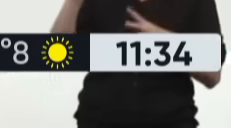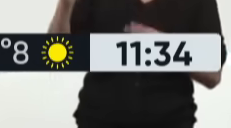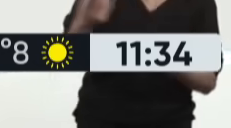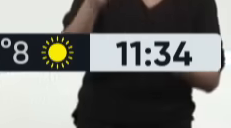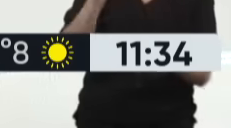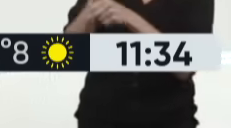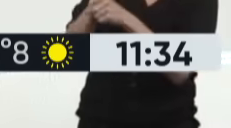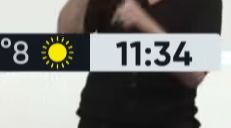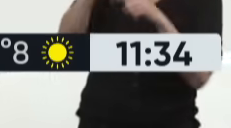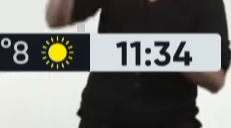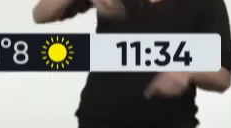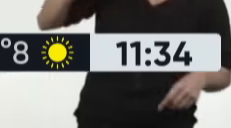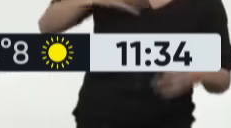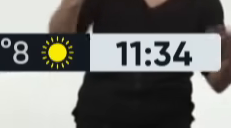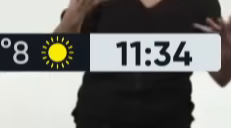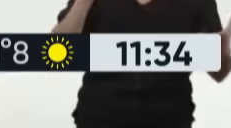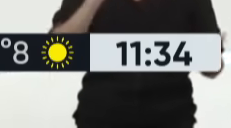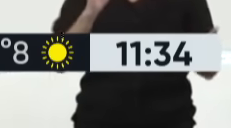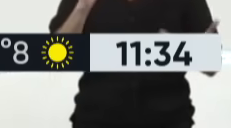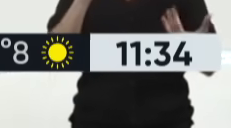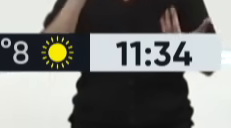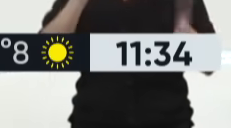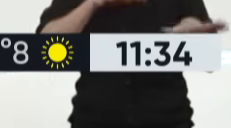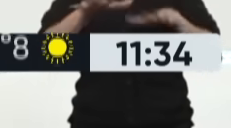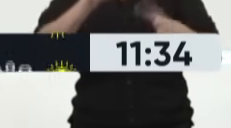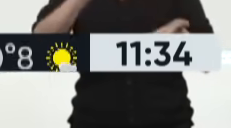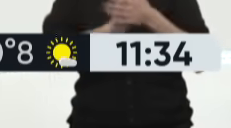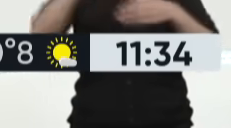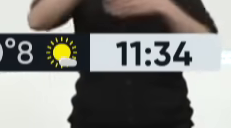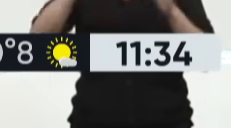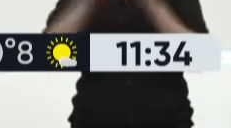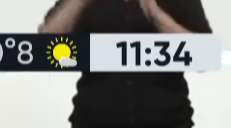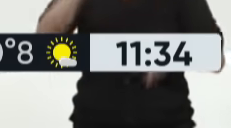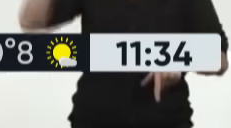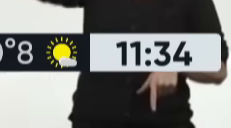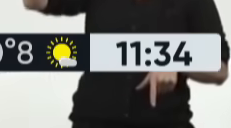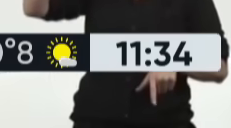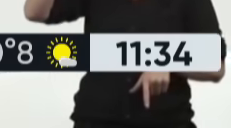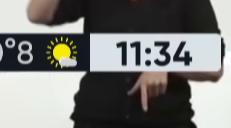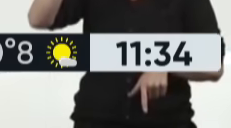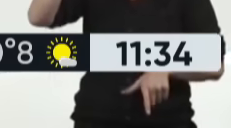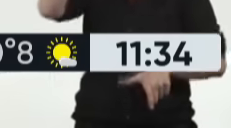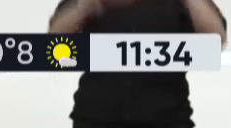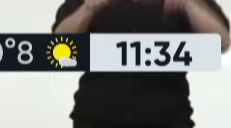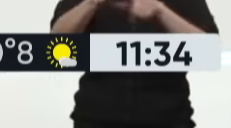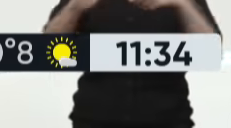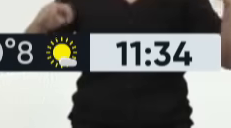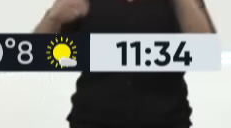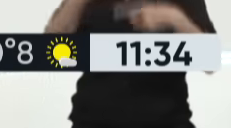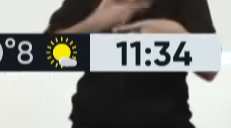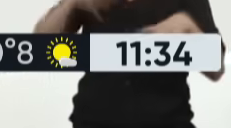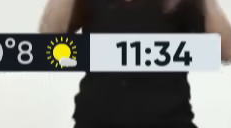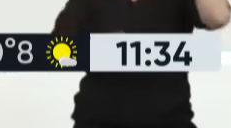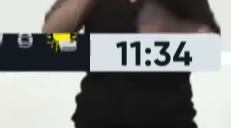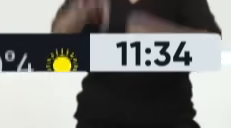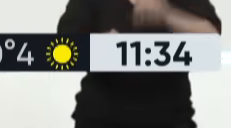venezolano de detención de opositores, detención de extranjeros? Y sobre todo, ¿qué le dice a esta madre,